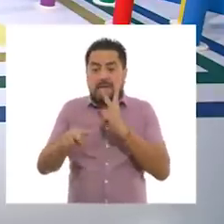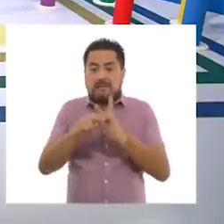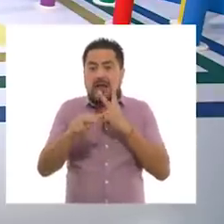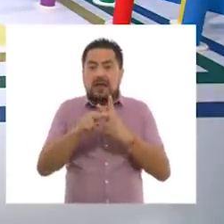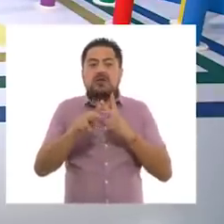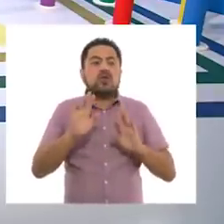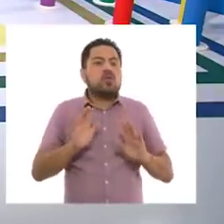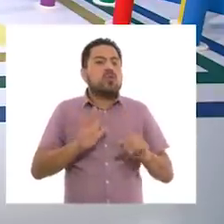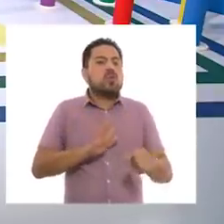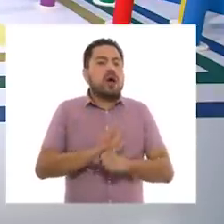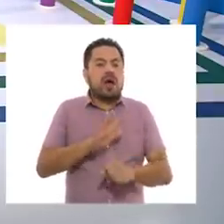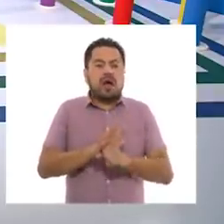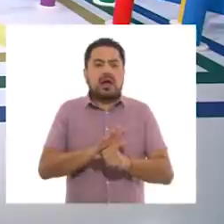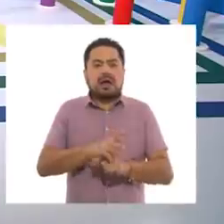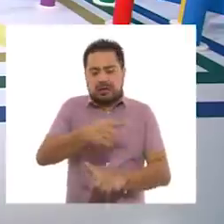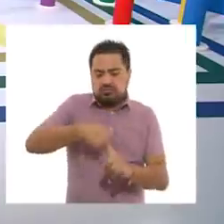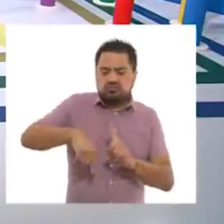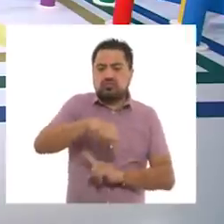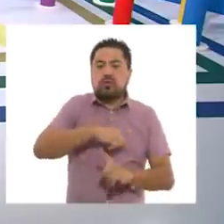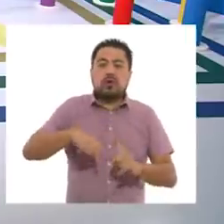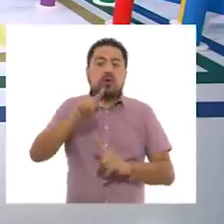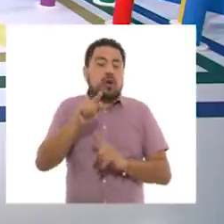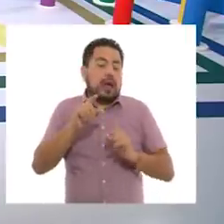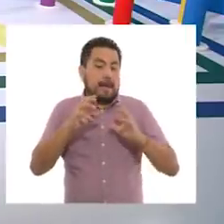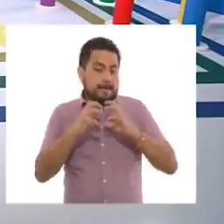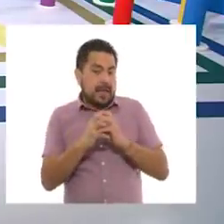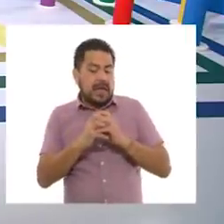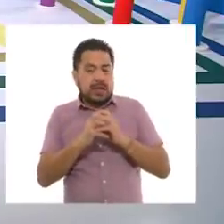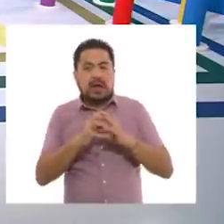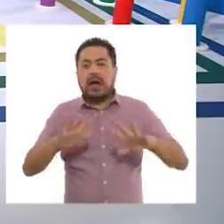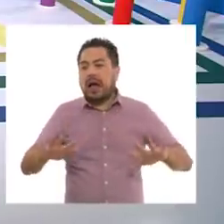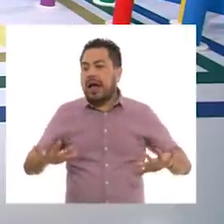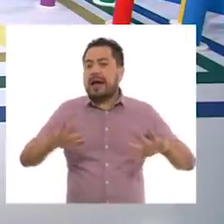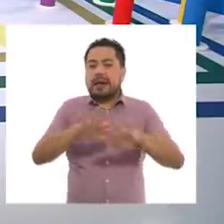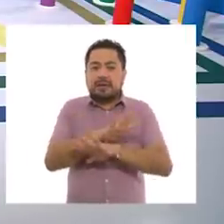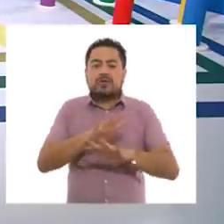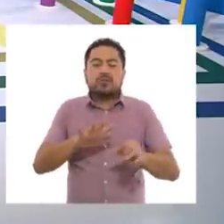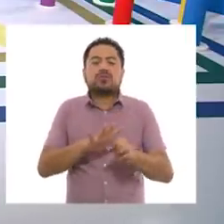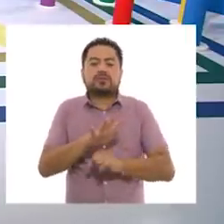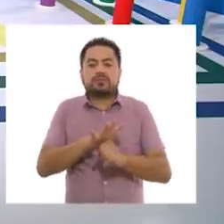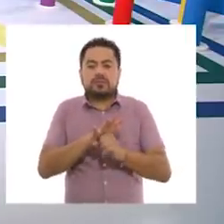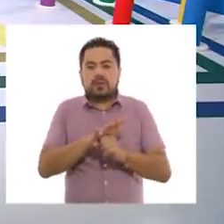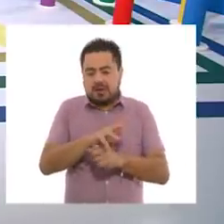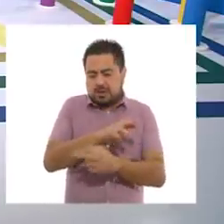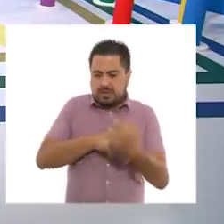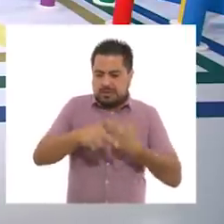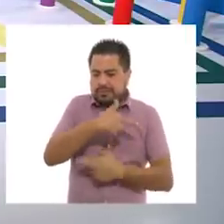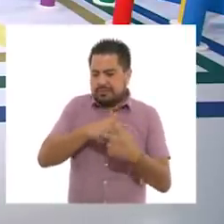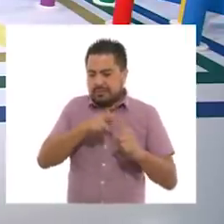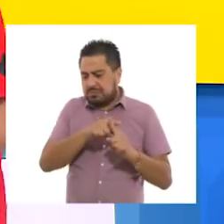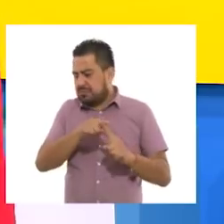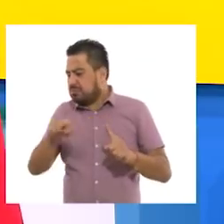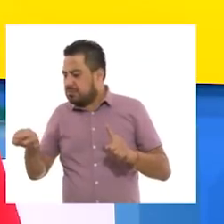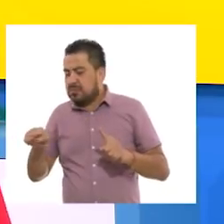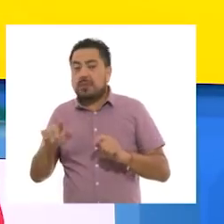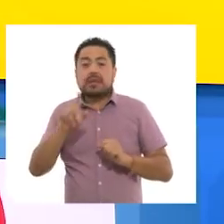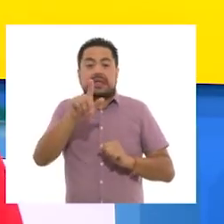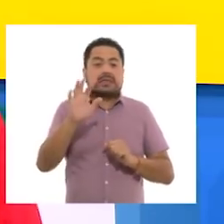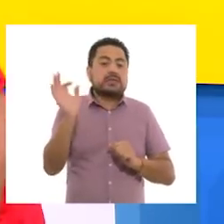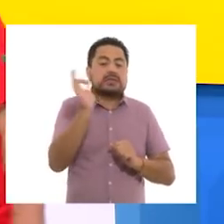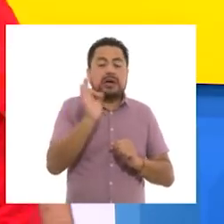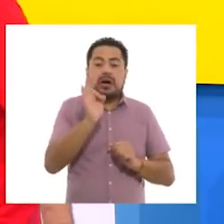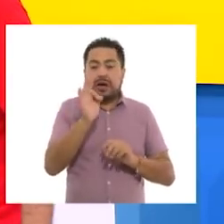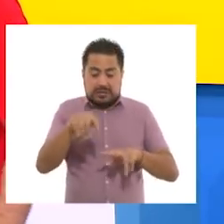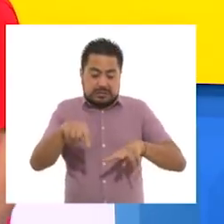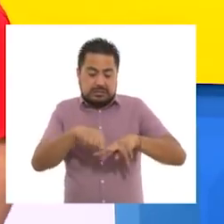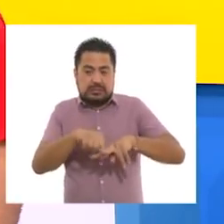va a ser dar un giro. Si te topas con una pelota, es cambiar de dirección. Y si te toca una